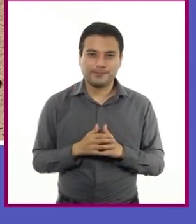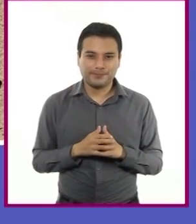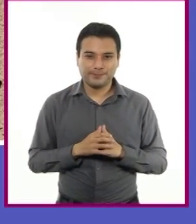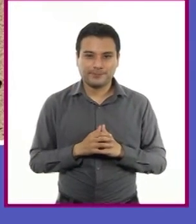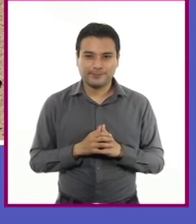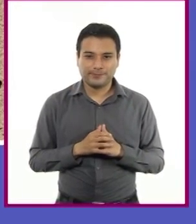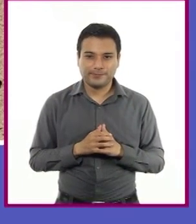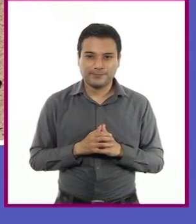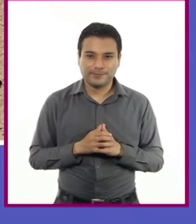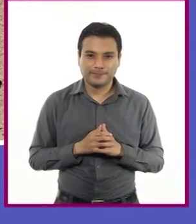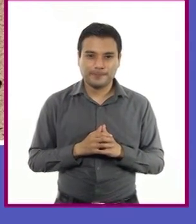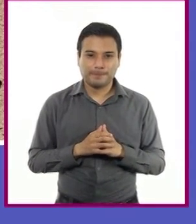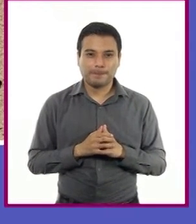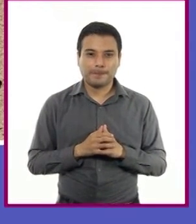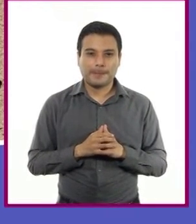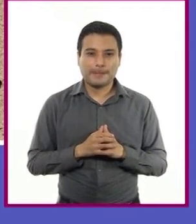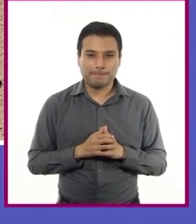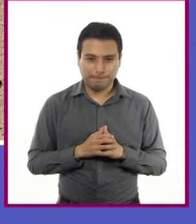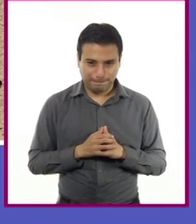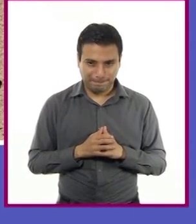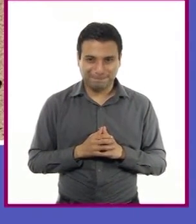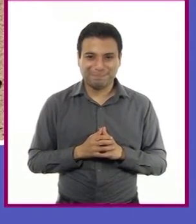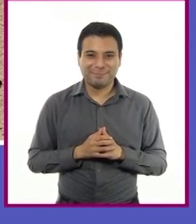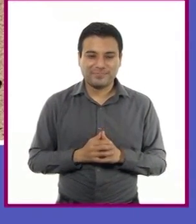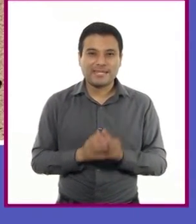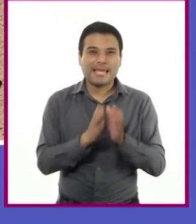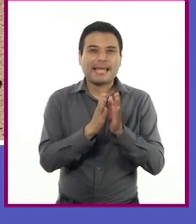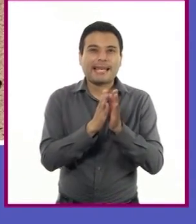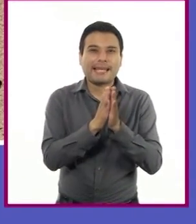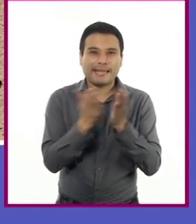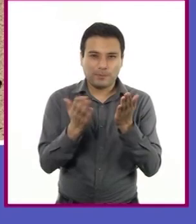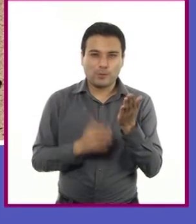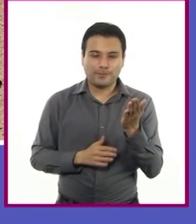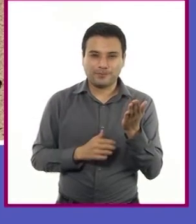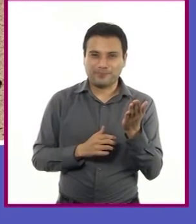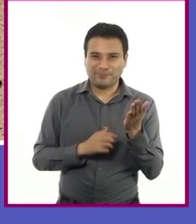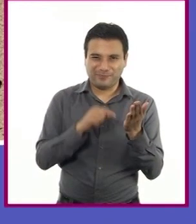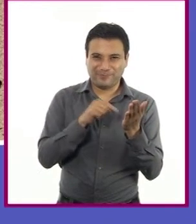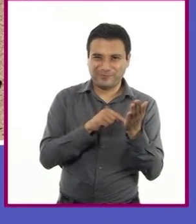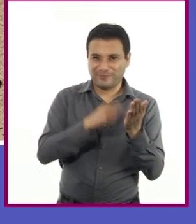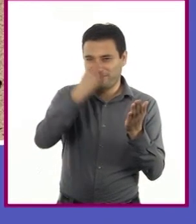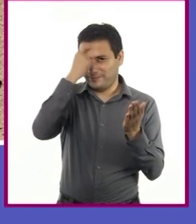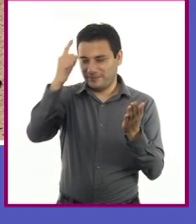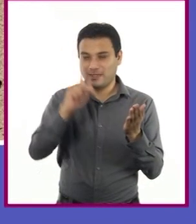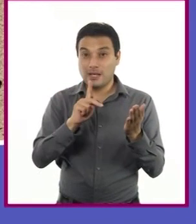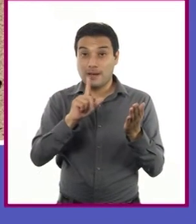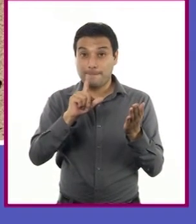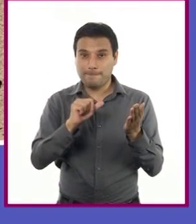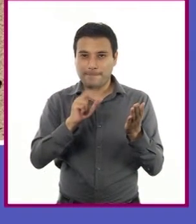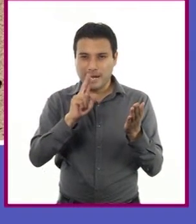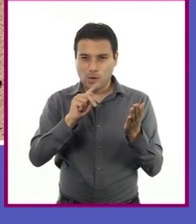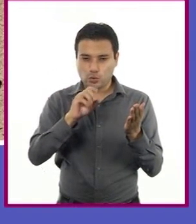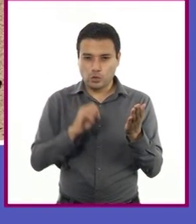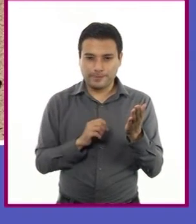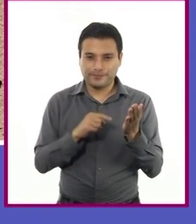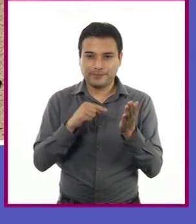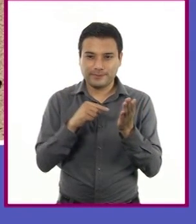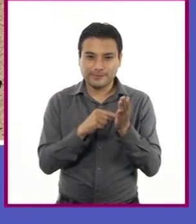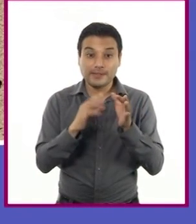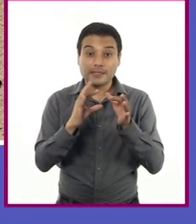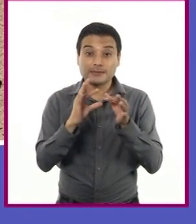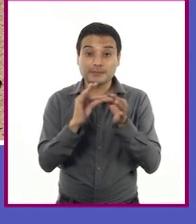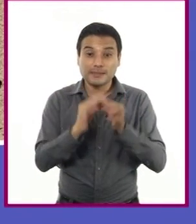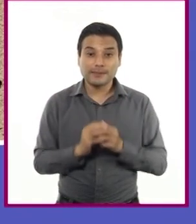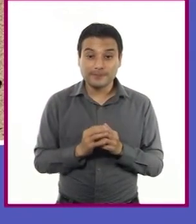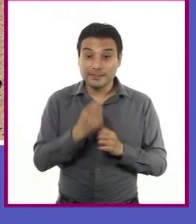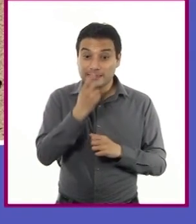homini lupus de Plauto, razonando y expuesto por Gracián y Hobbes, configura la realidad que les empuja